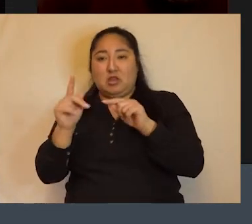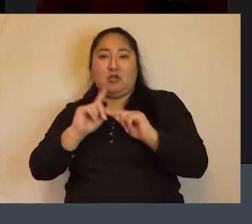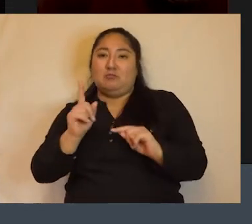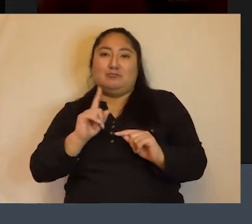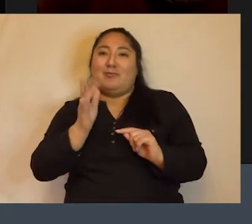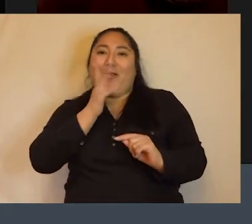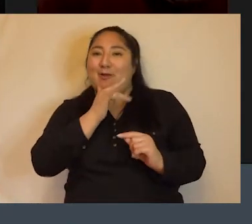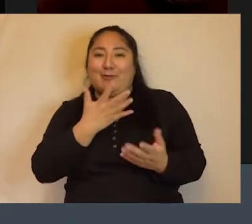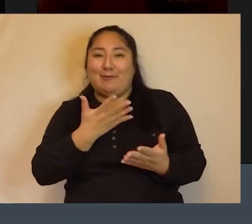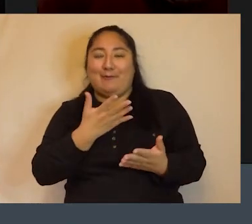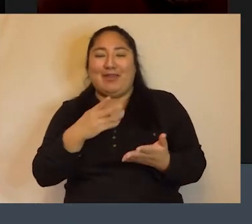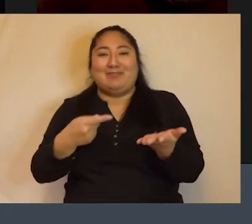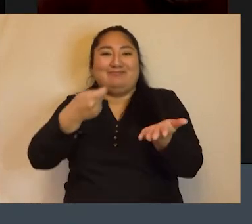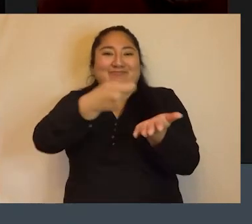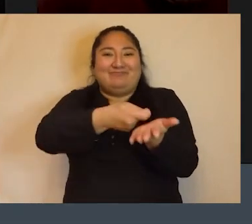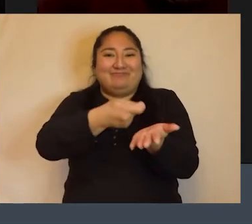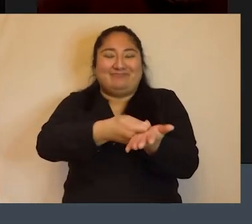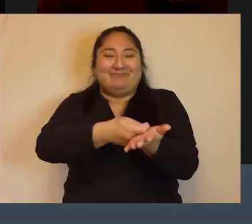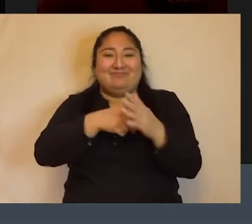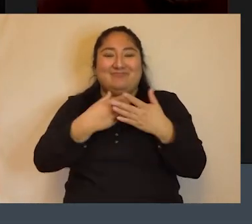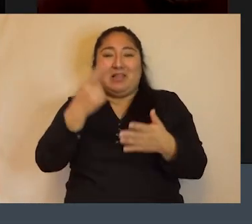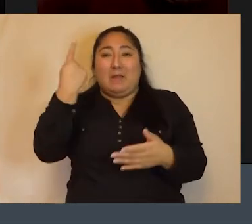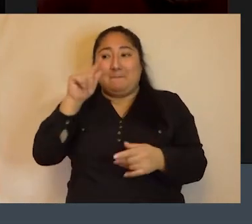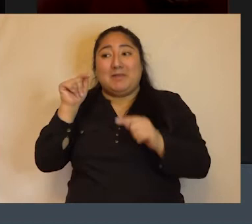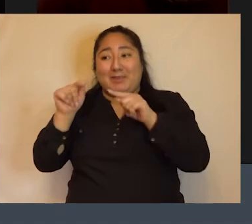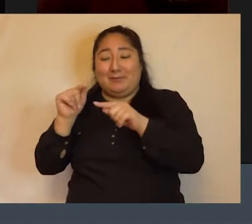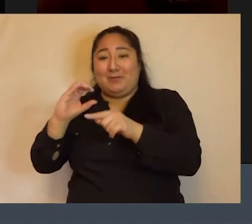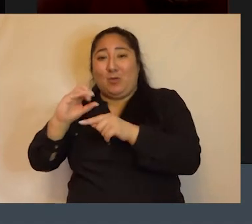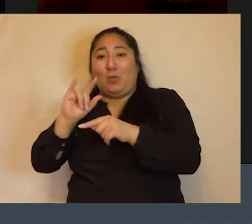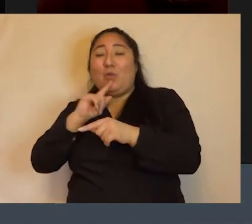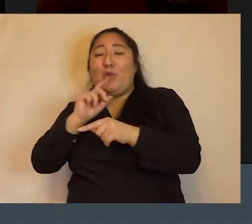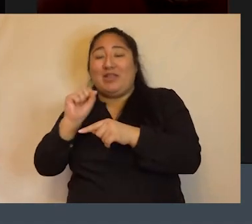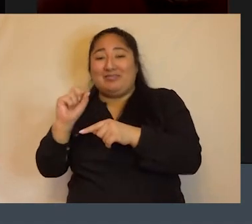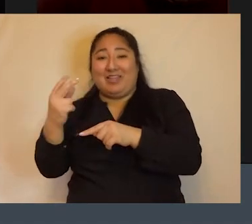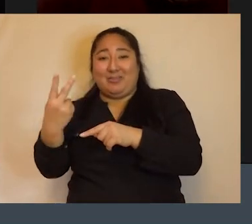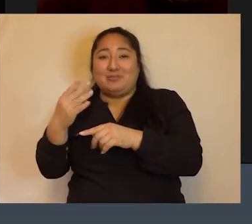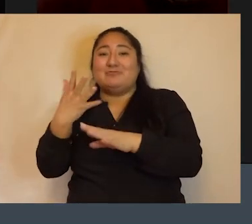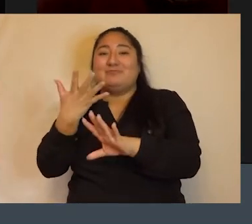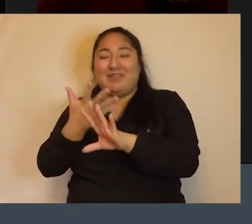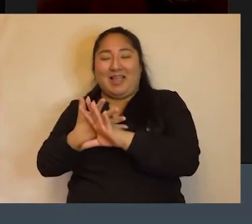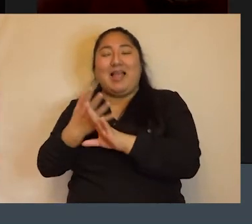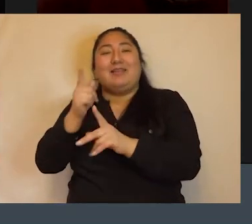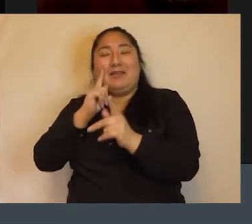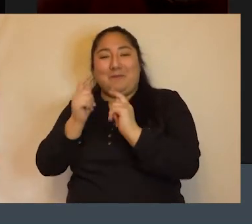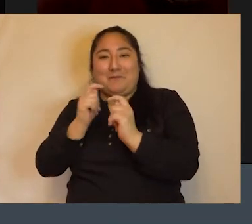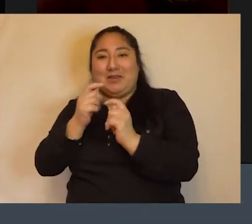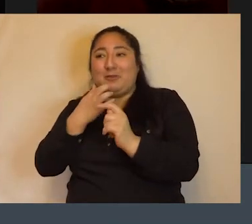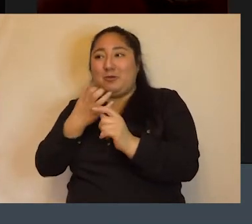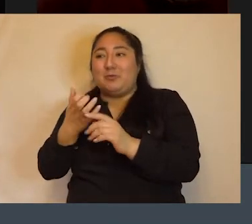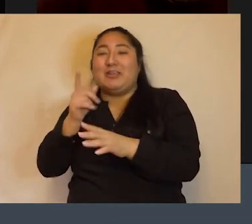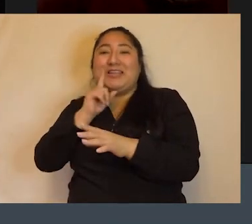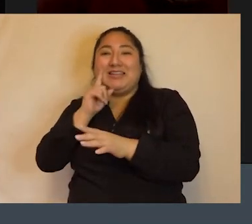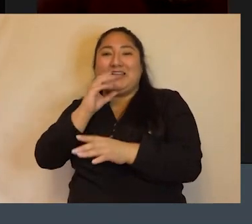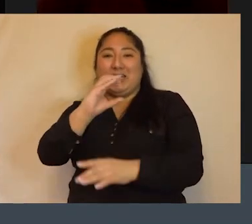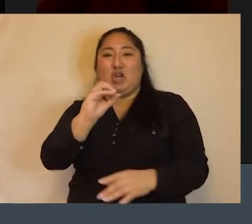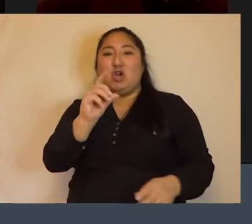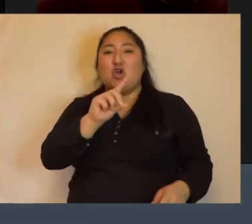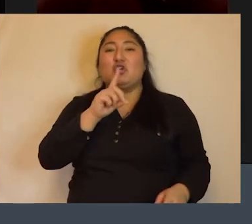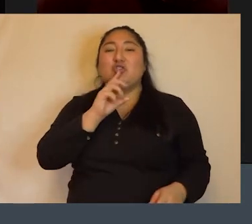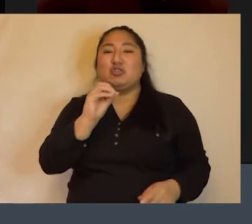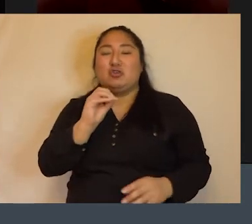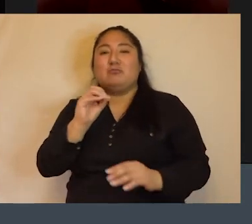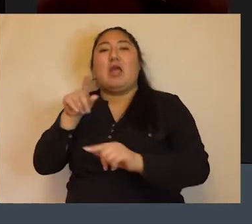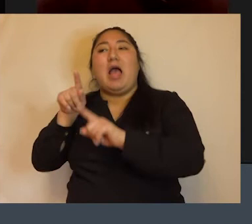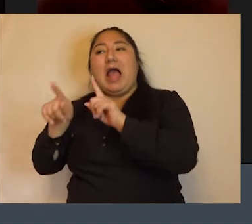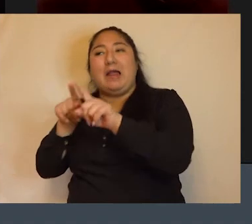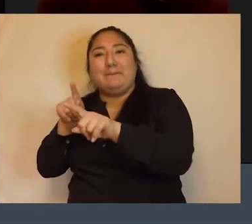de salida no corren. Pero como dijo Ann, la cuenta 2 también tiene un costo cuando no es el 10% que yo retiré. Tiene un